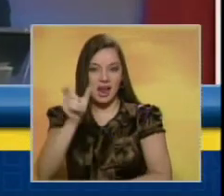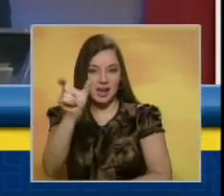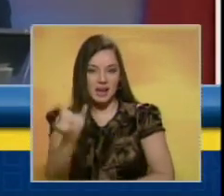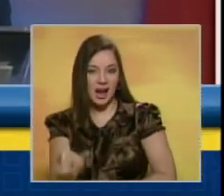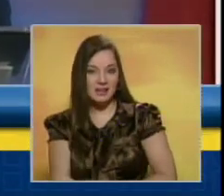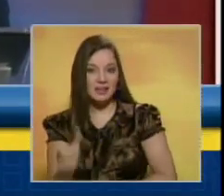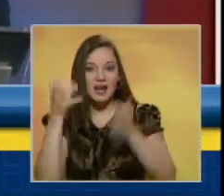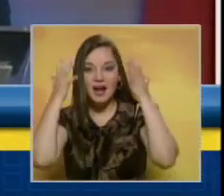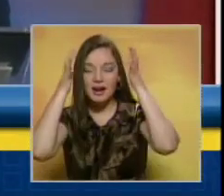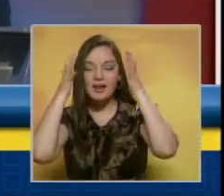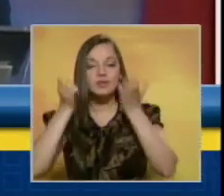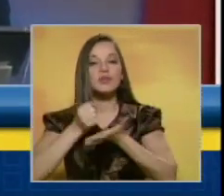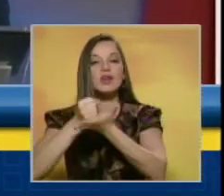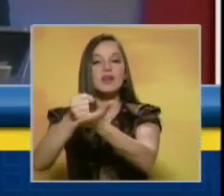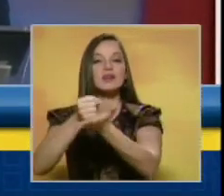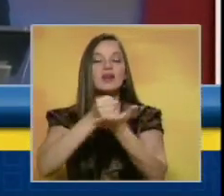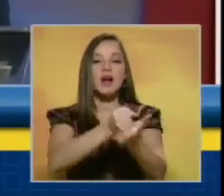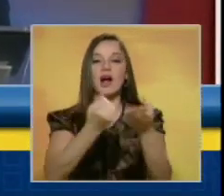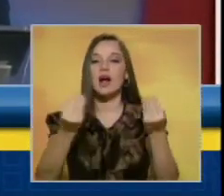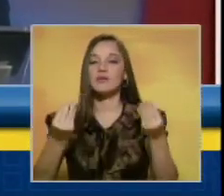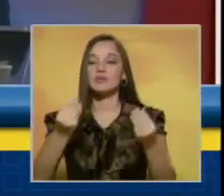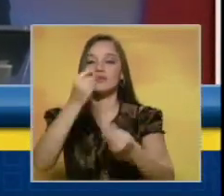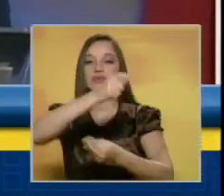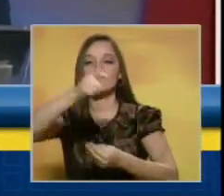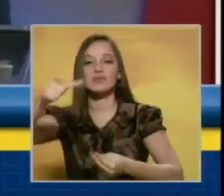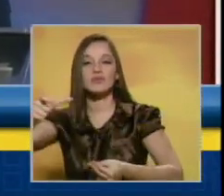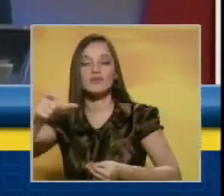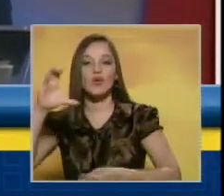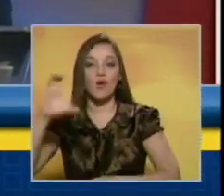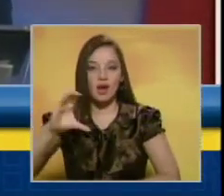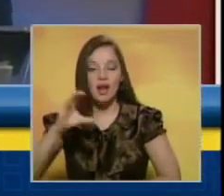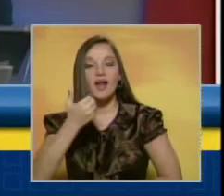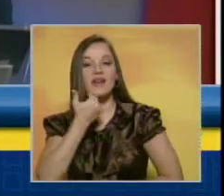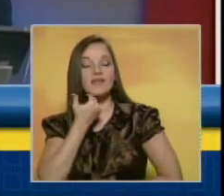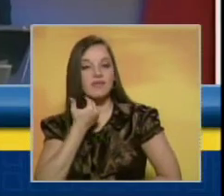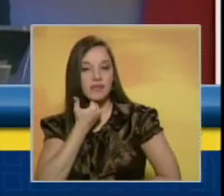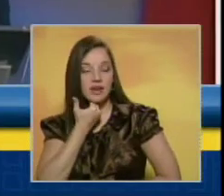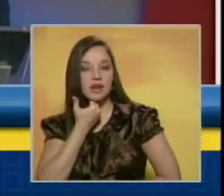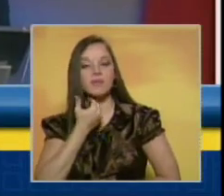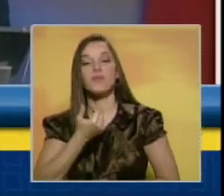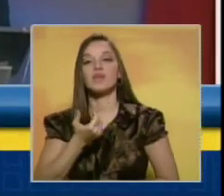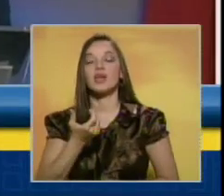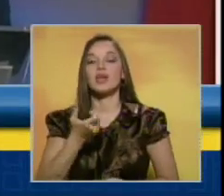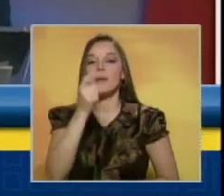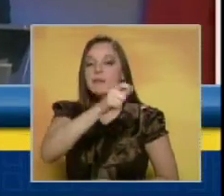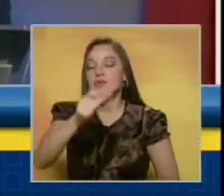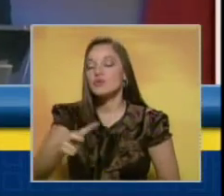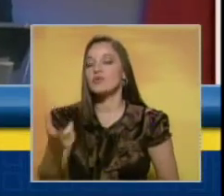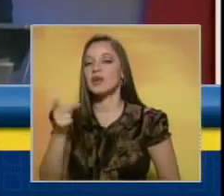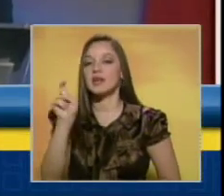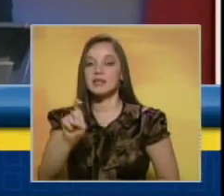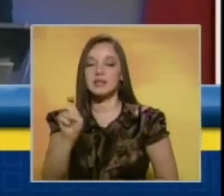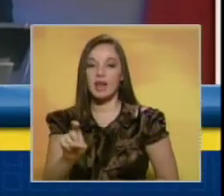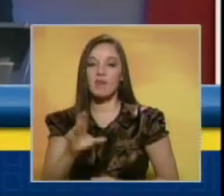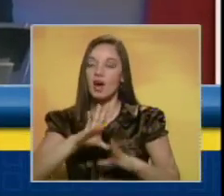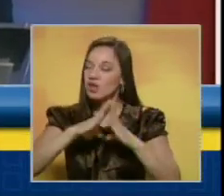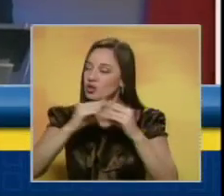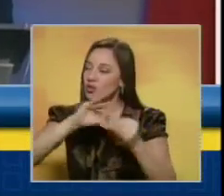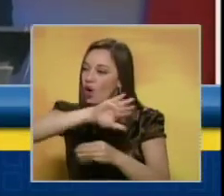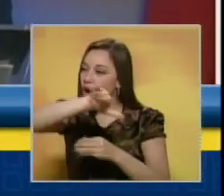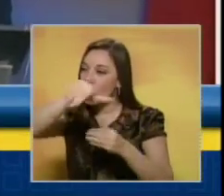ayudas a muchos caraqueños enfermos y desasistidos de toda el área